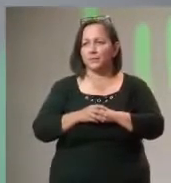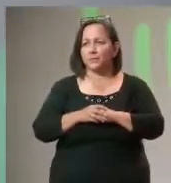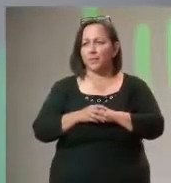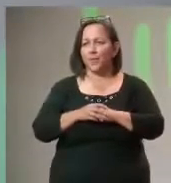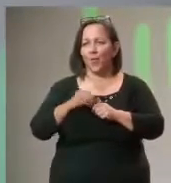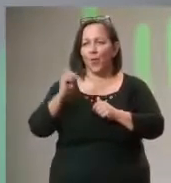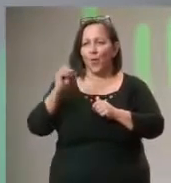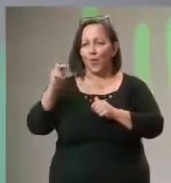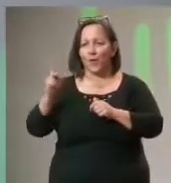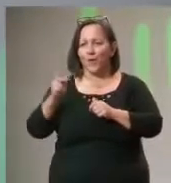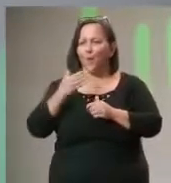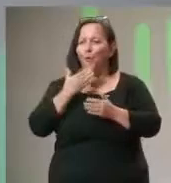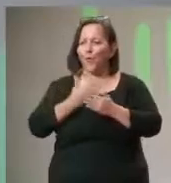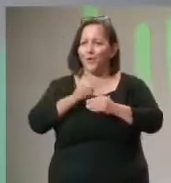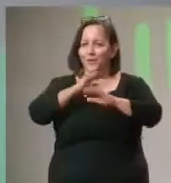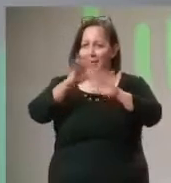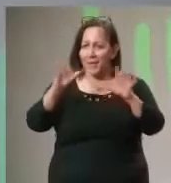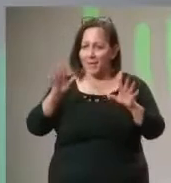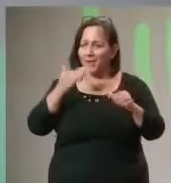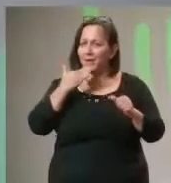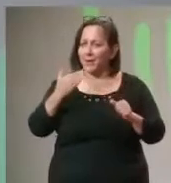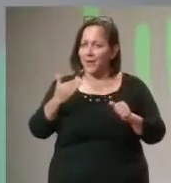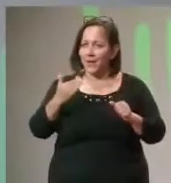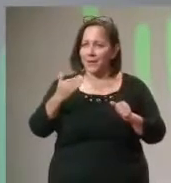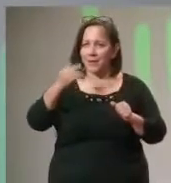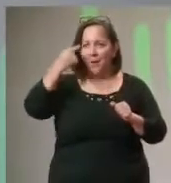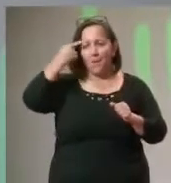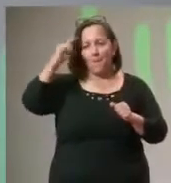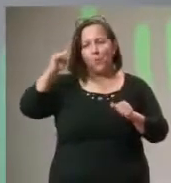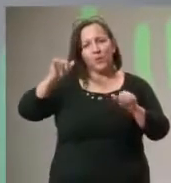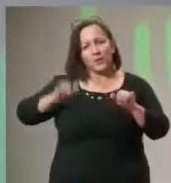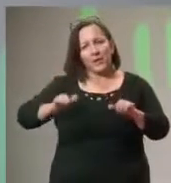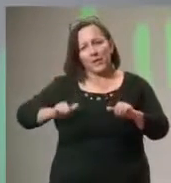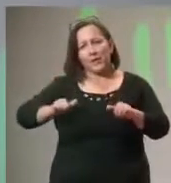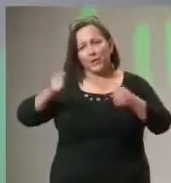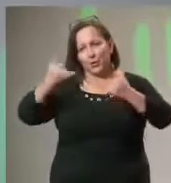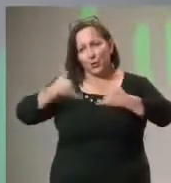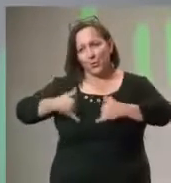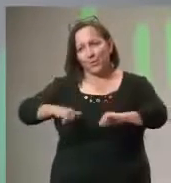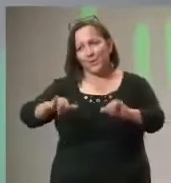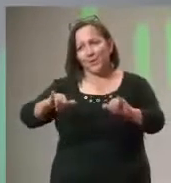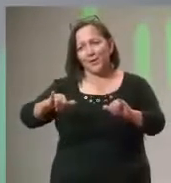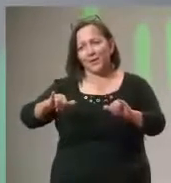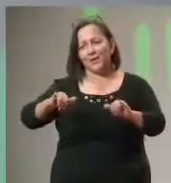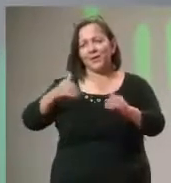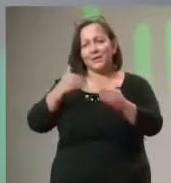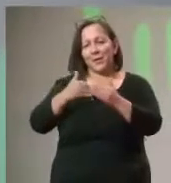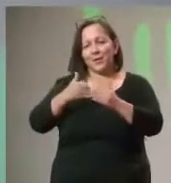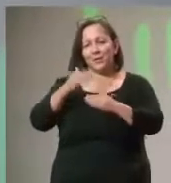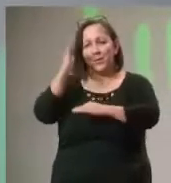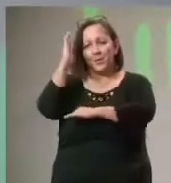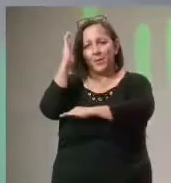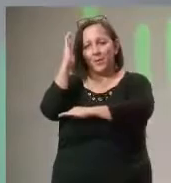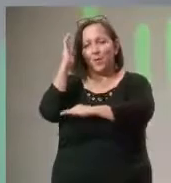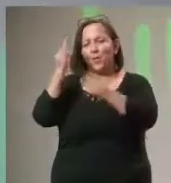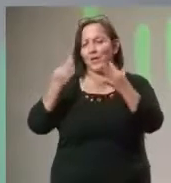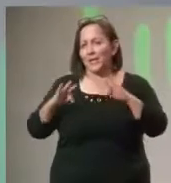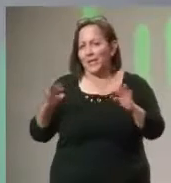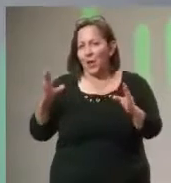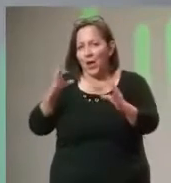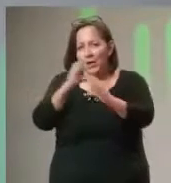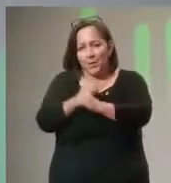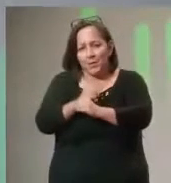Ok, buenos días, gracias por estar aquí aún, estamos cerca del mediodía. Voy a tratar de resumir